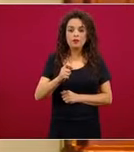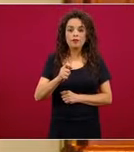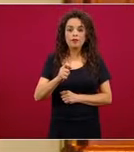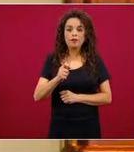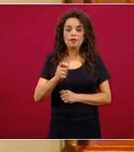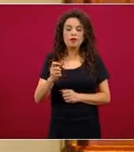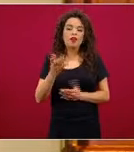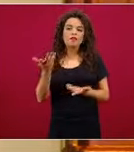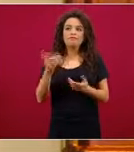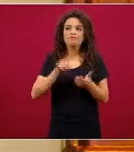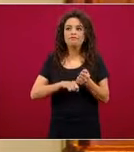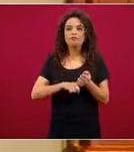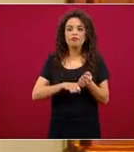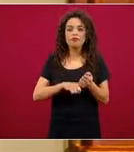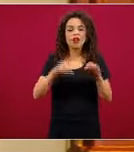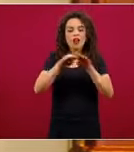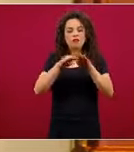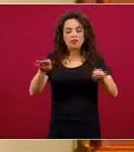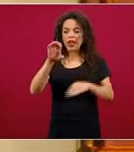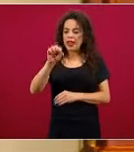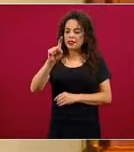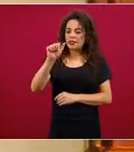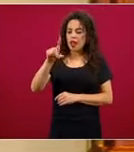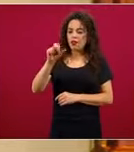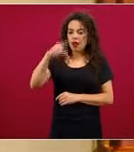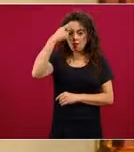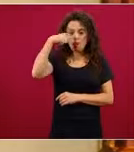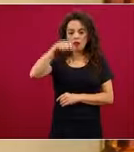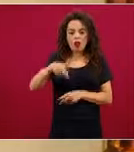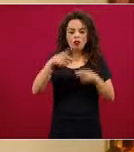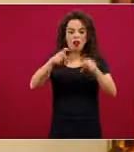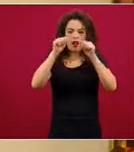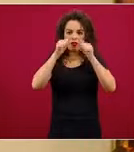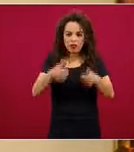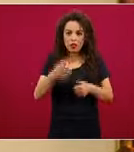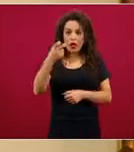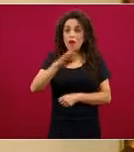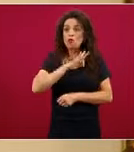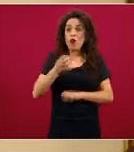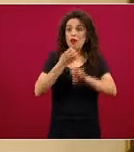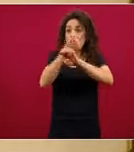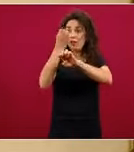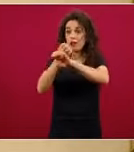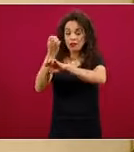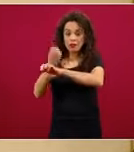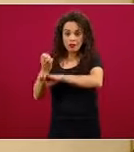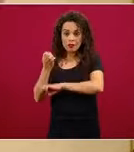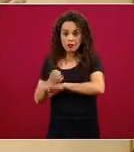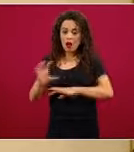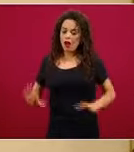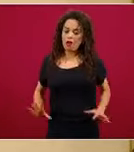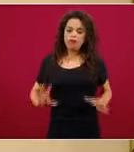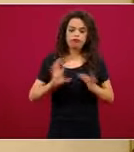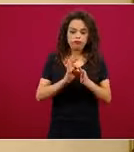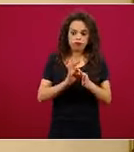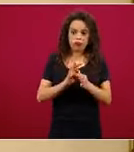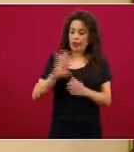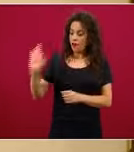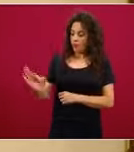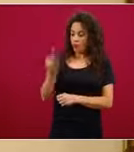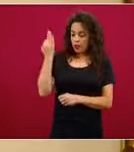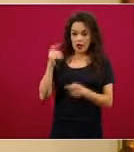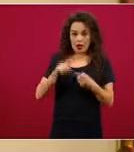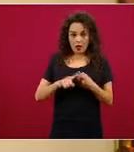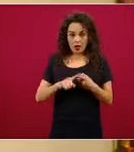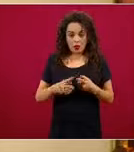nos permitió también, a través de una supervisión a los estados, a las entidades federativas, es decir, la Federación, de la